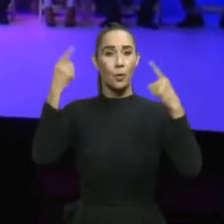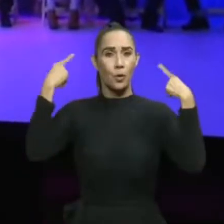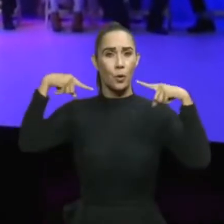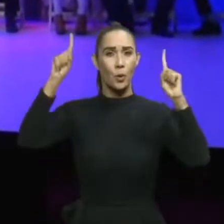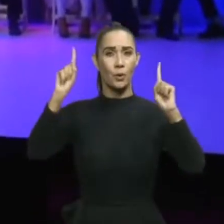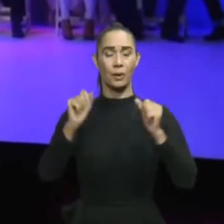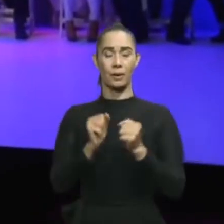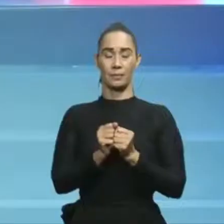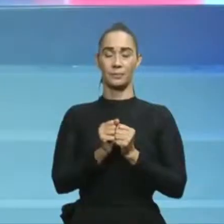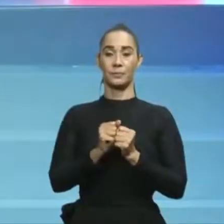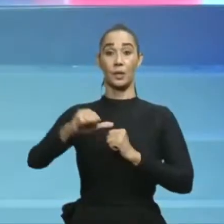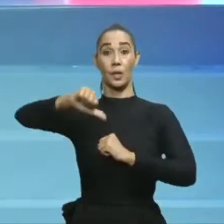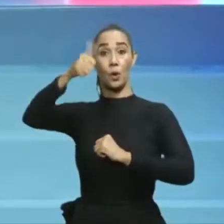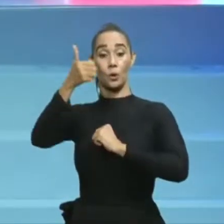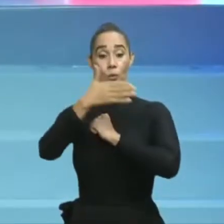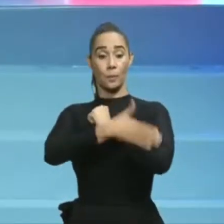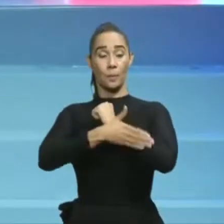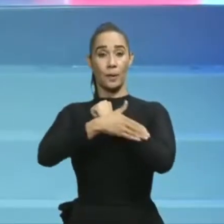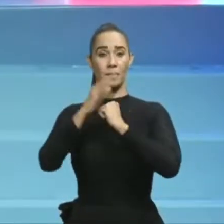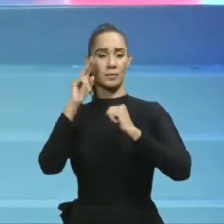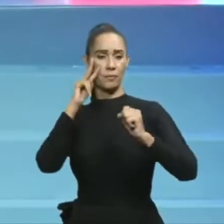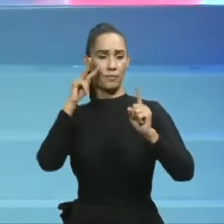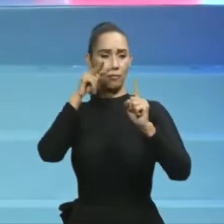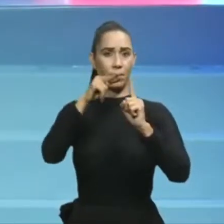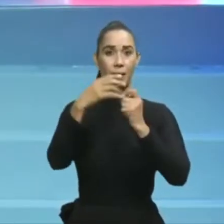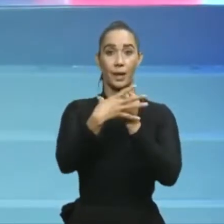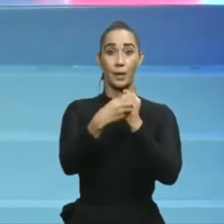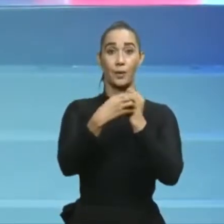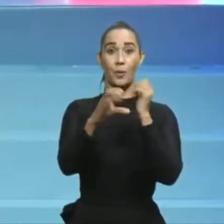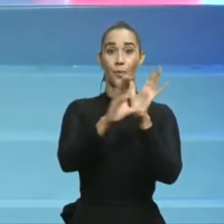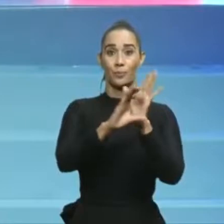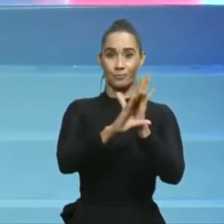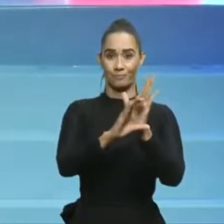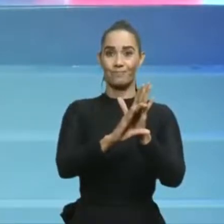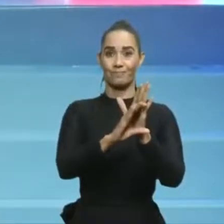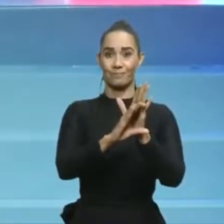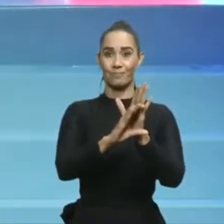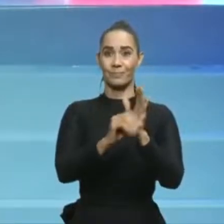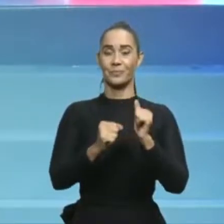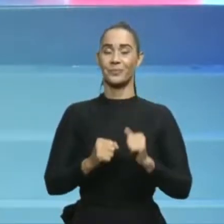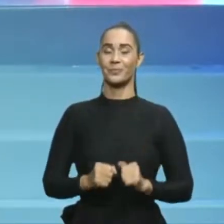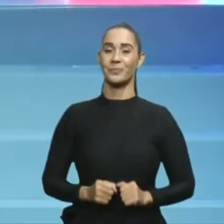muchos países vean nuestro ejemplo y quieran replicarlo por su efectividad